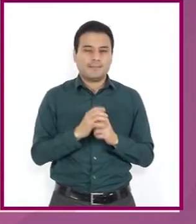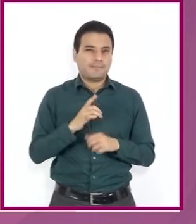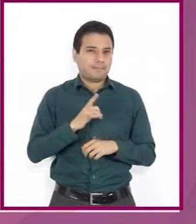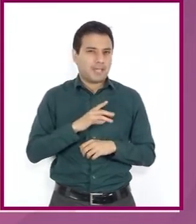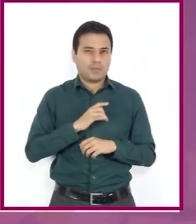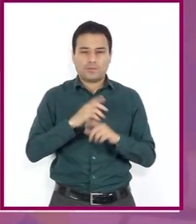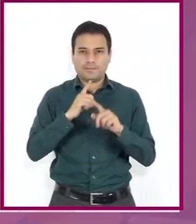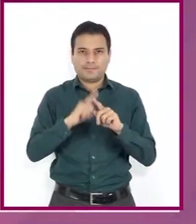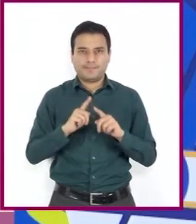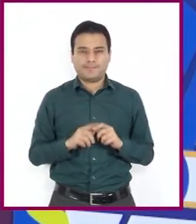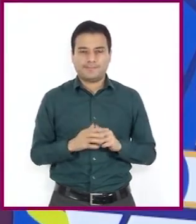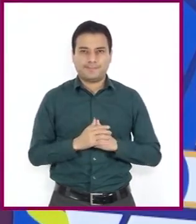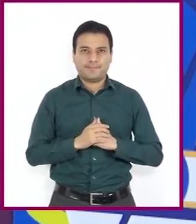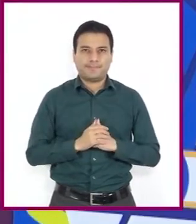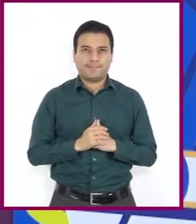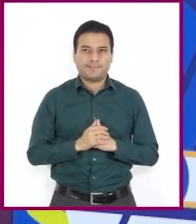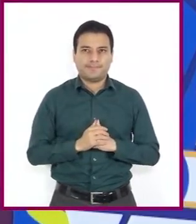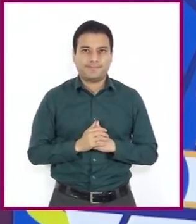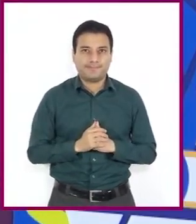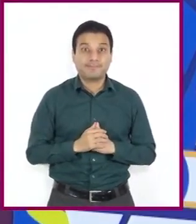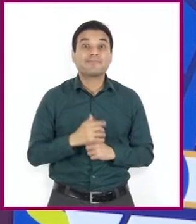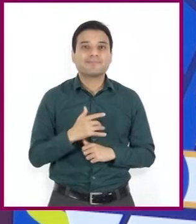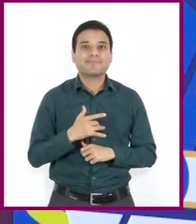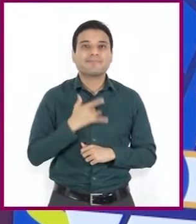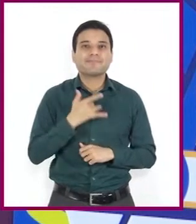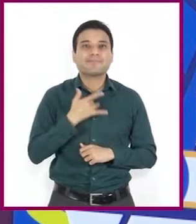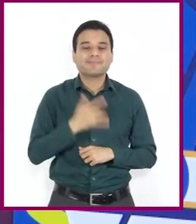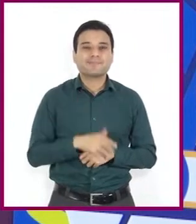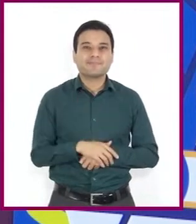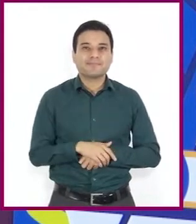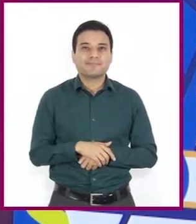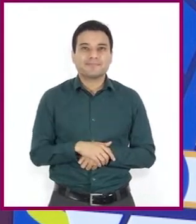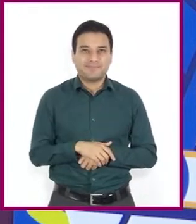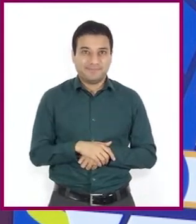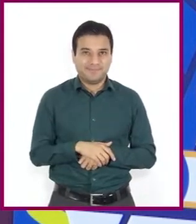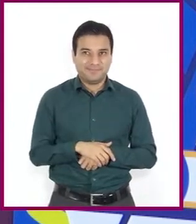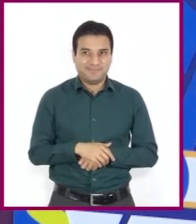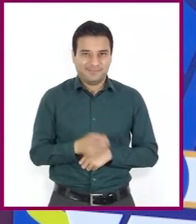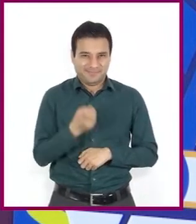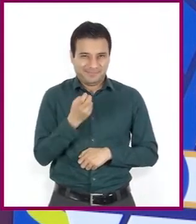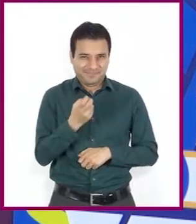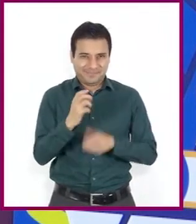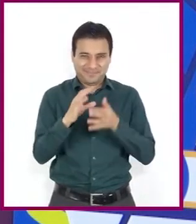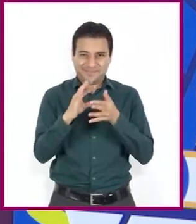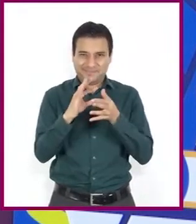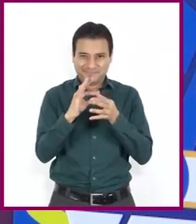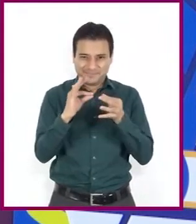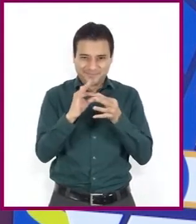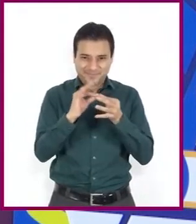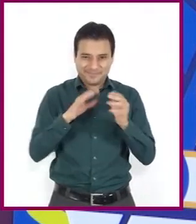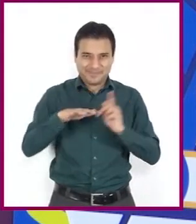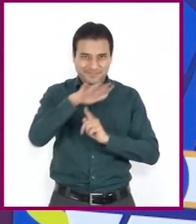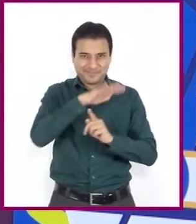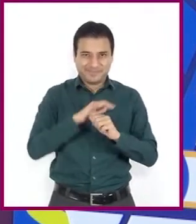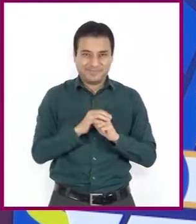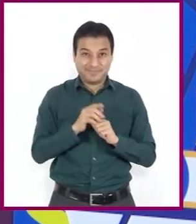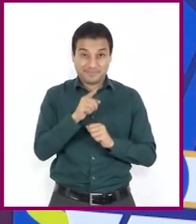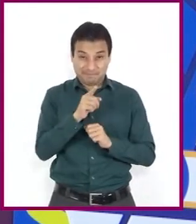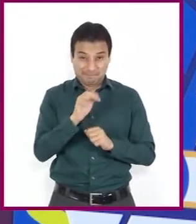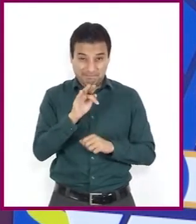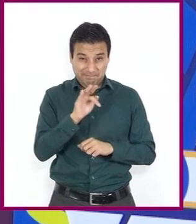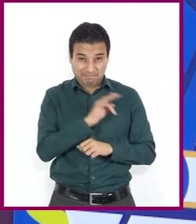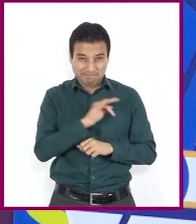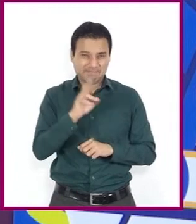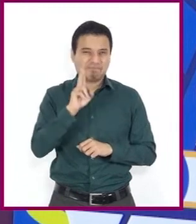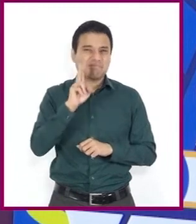etc. ¿Qué les parece? ¿Creen que con esta recapitulación sobre los ambientes logren concluir